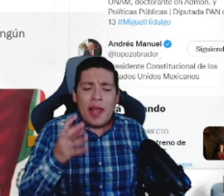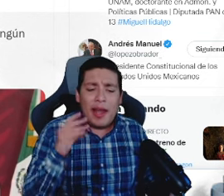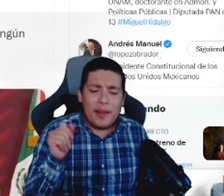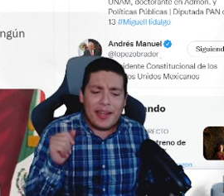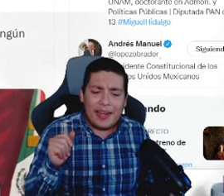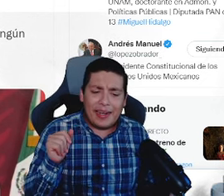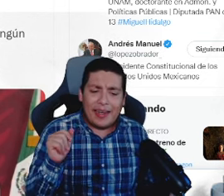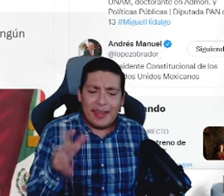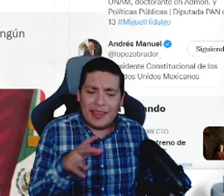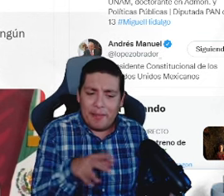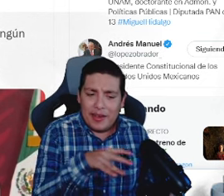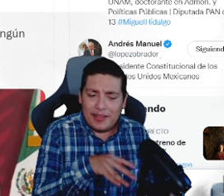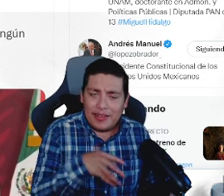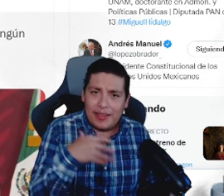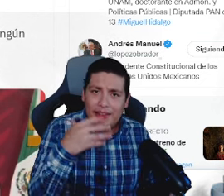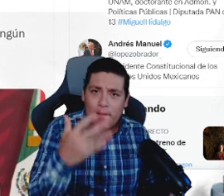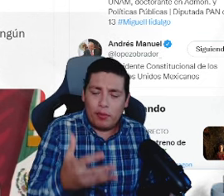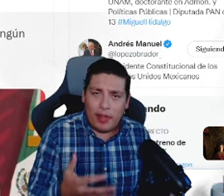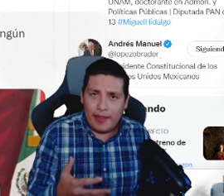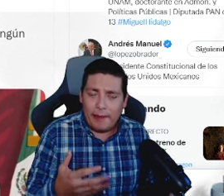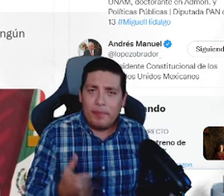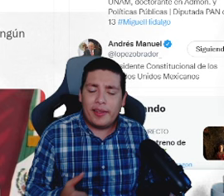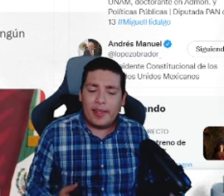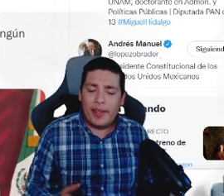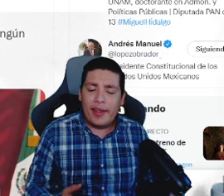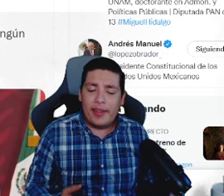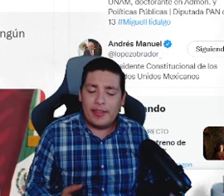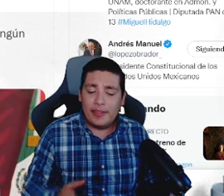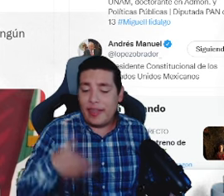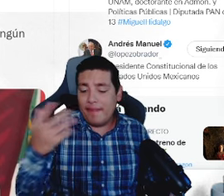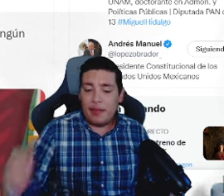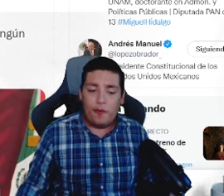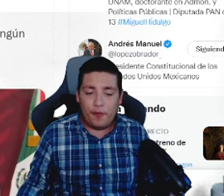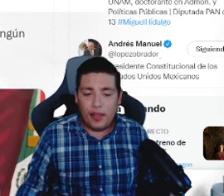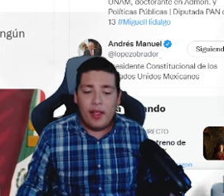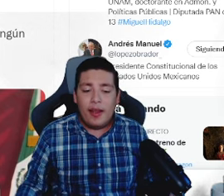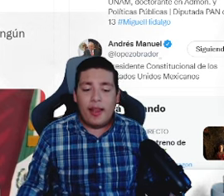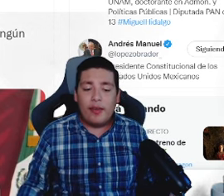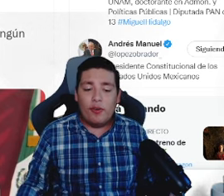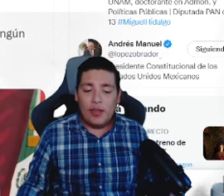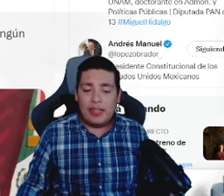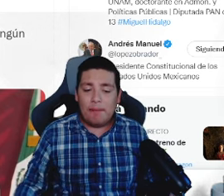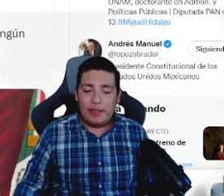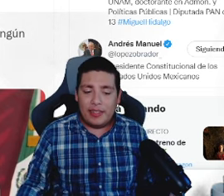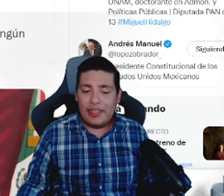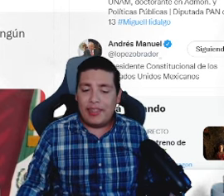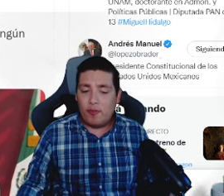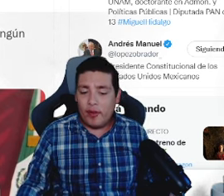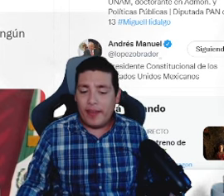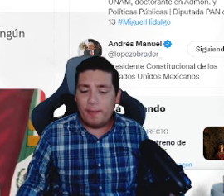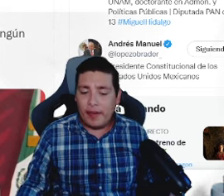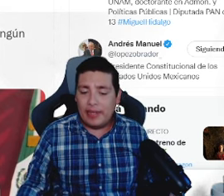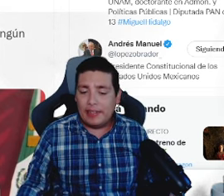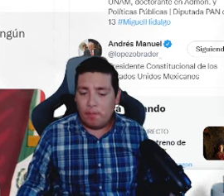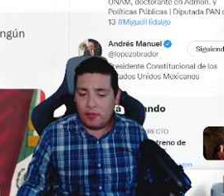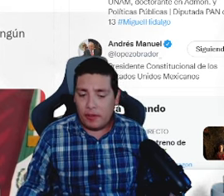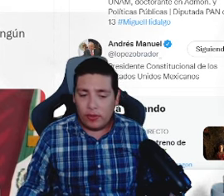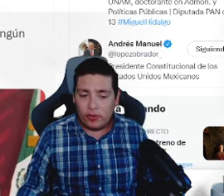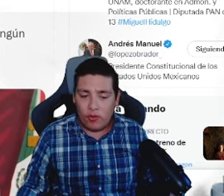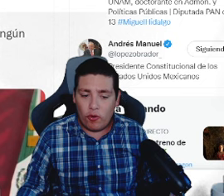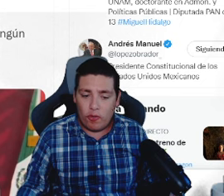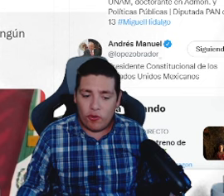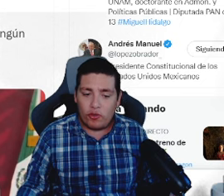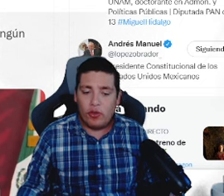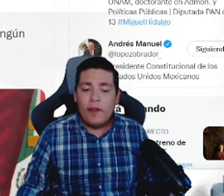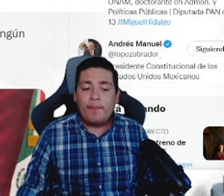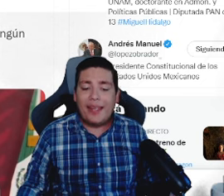no. América Rangel también, esta diputada que se siente fifí, le contesta al presidente. Como era de esperarse, López Obrador